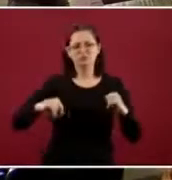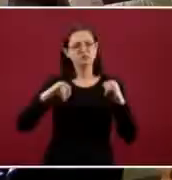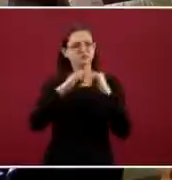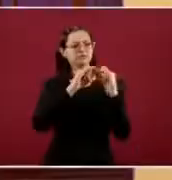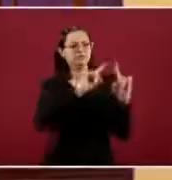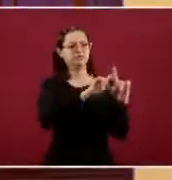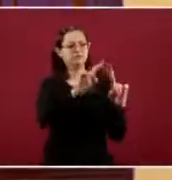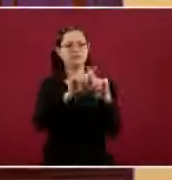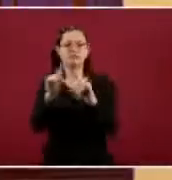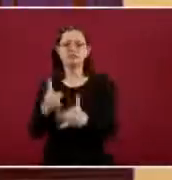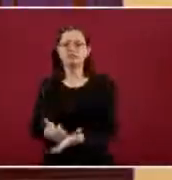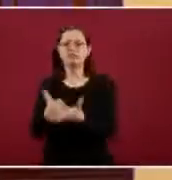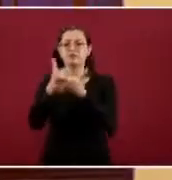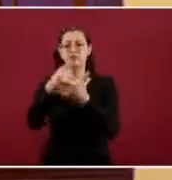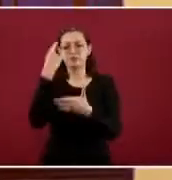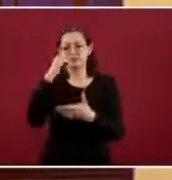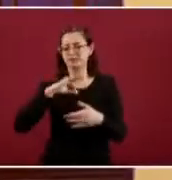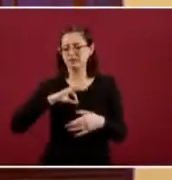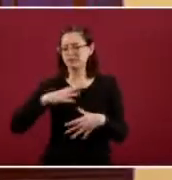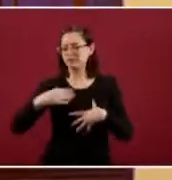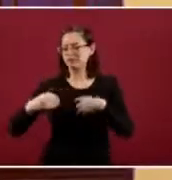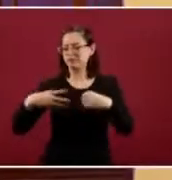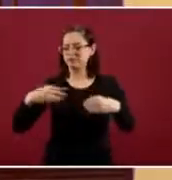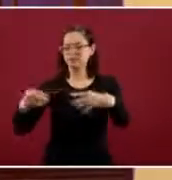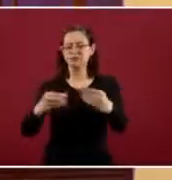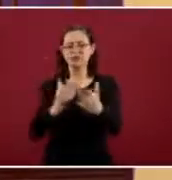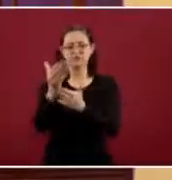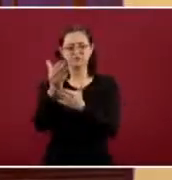poder mitigar el riesgo de contagio en esos